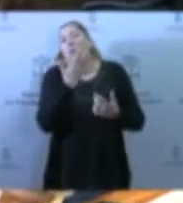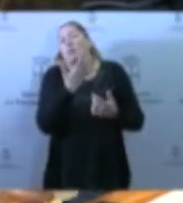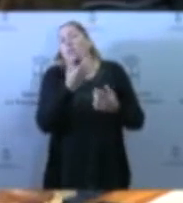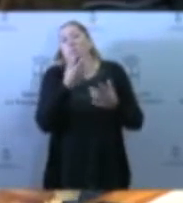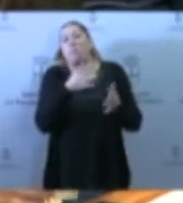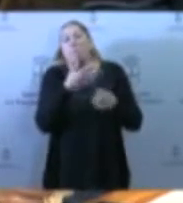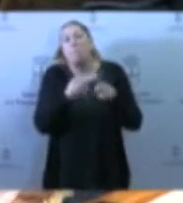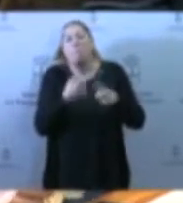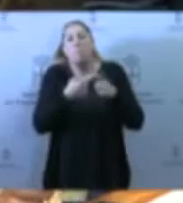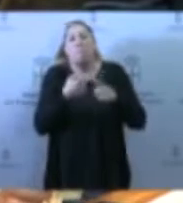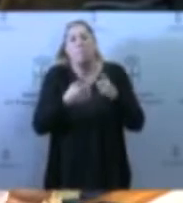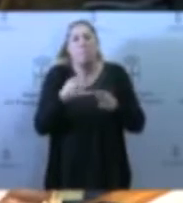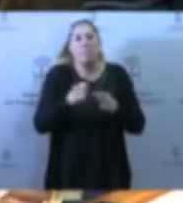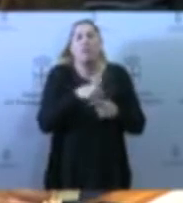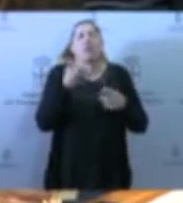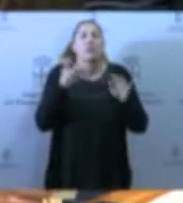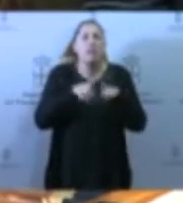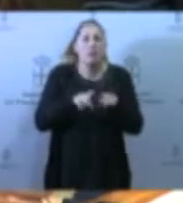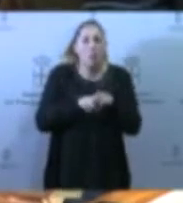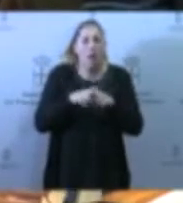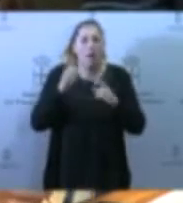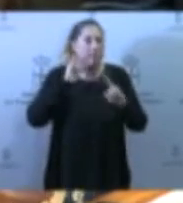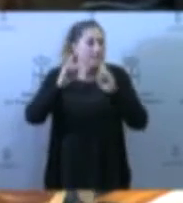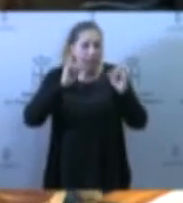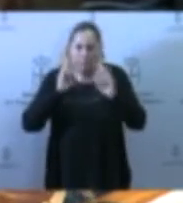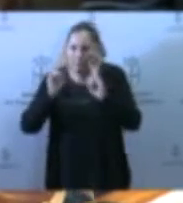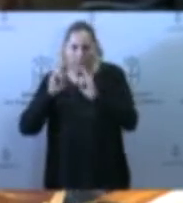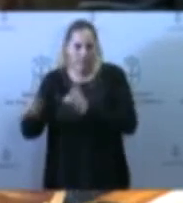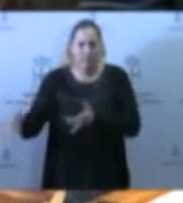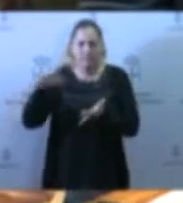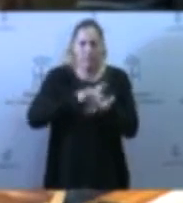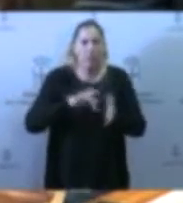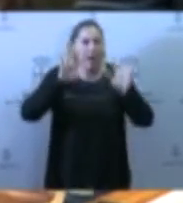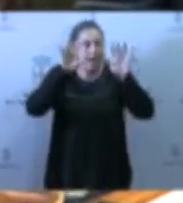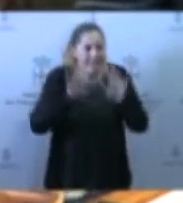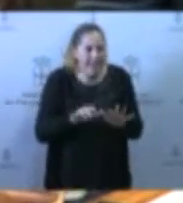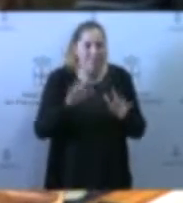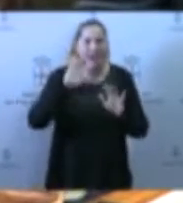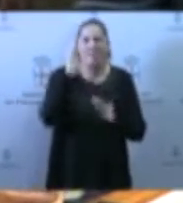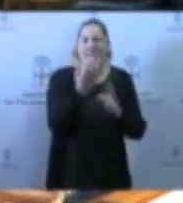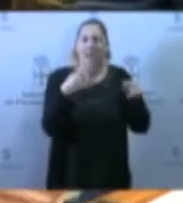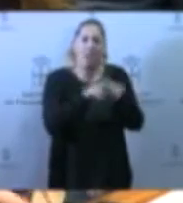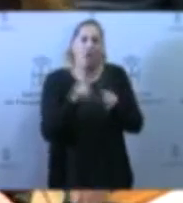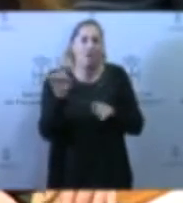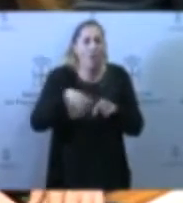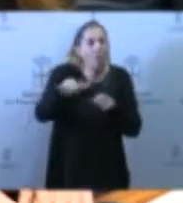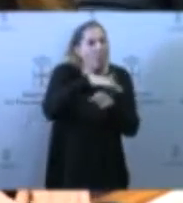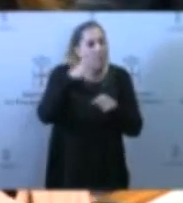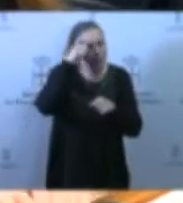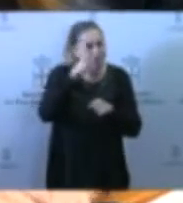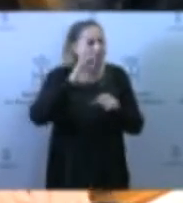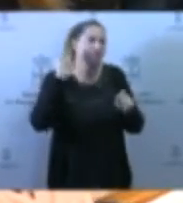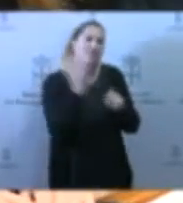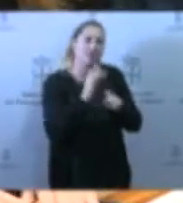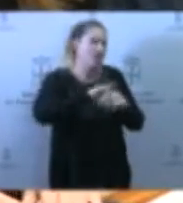112. Señor Fernández, los grandes temporales de nieve non afecten por igual a toda nuestra comunidad. La zona rural, ya lo dijimos, lleva la peor parte, con lo cual